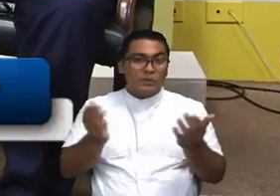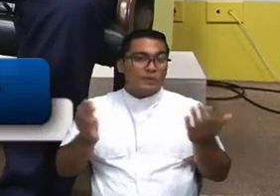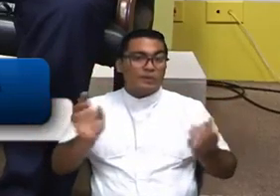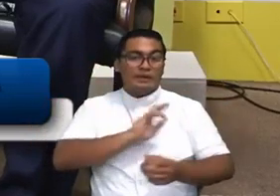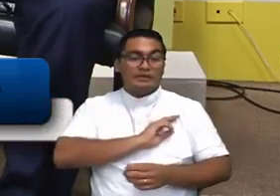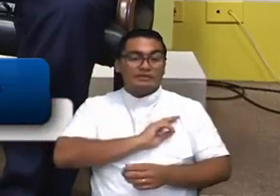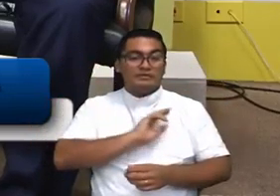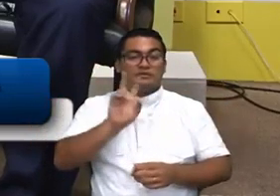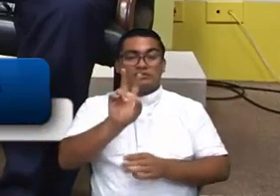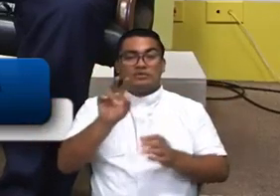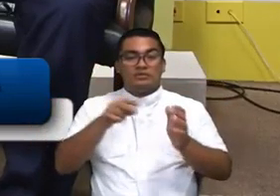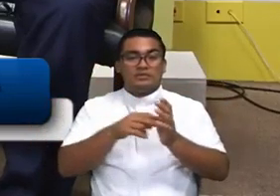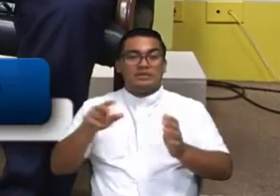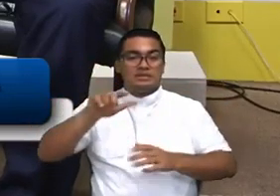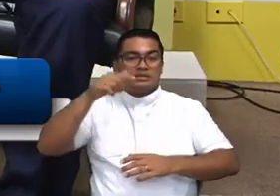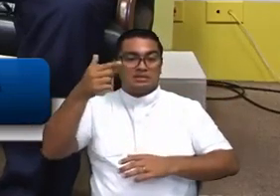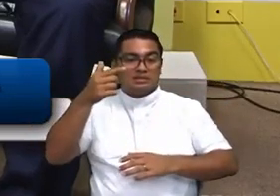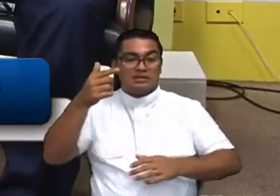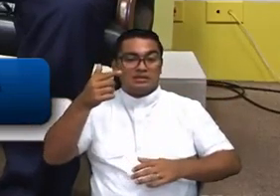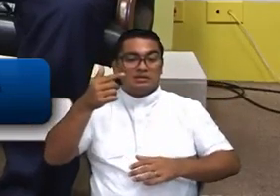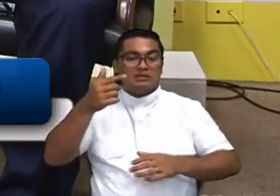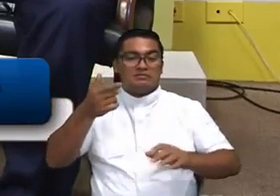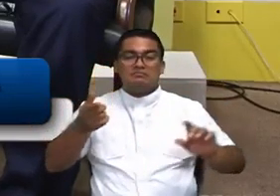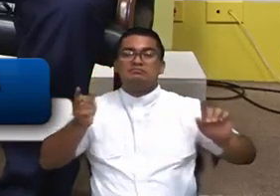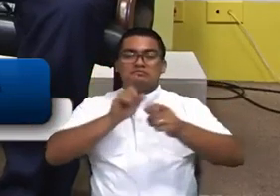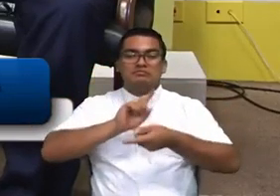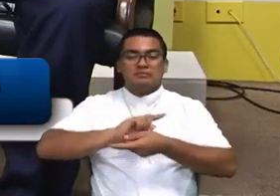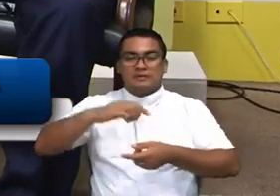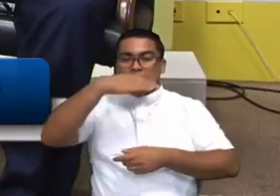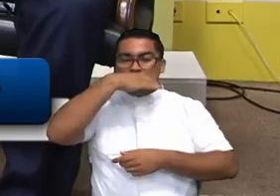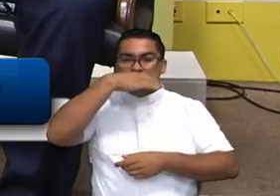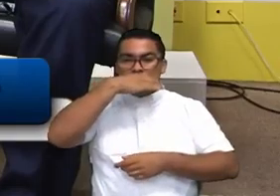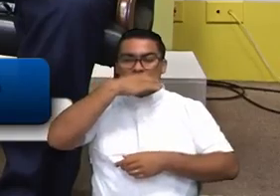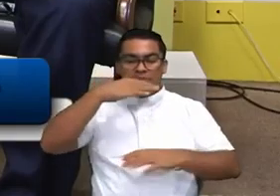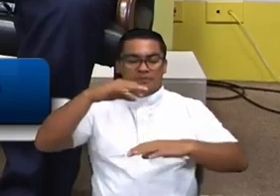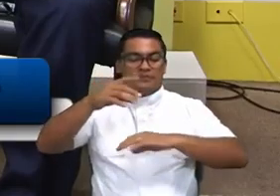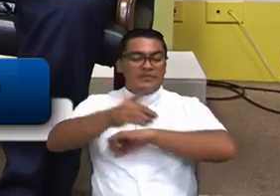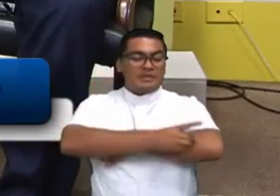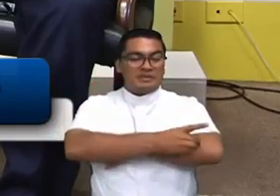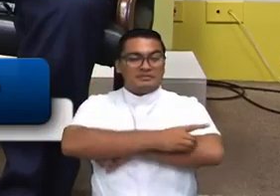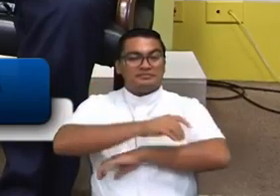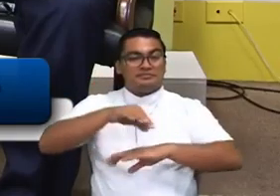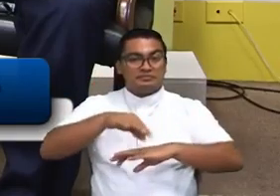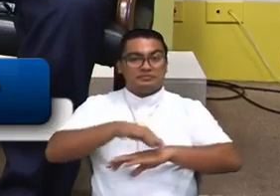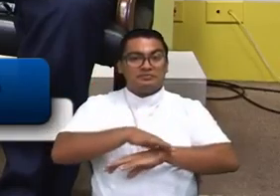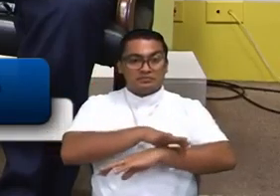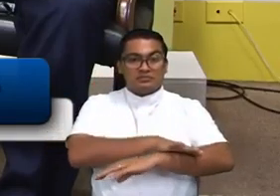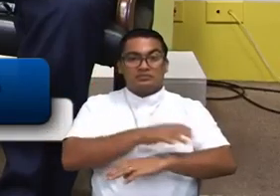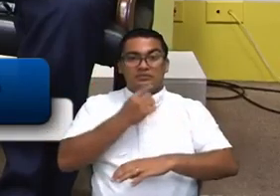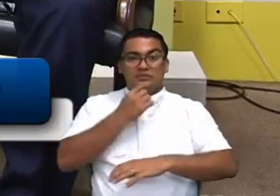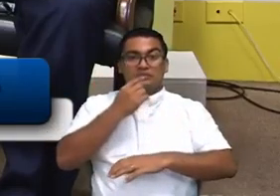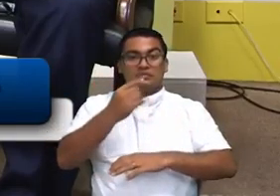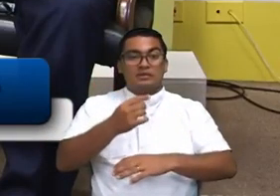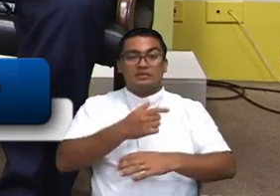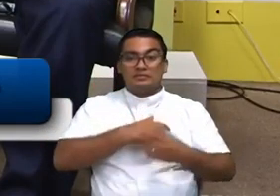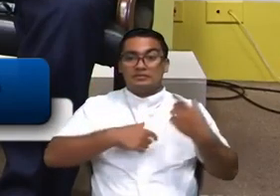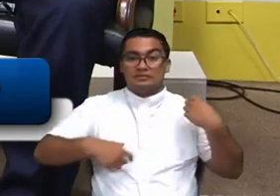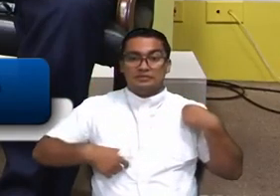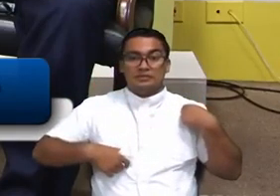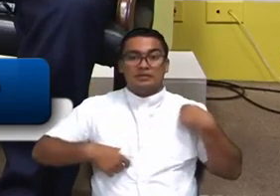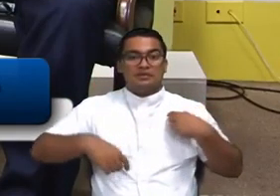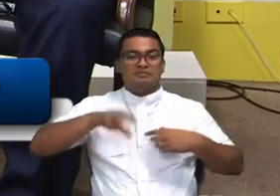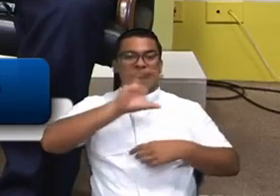llegó el comandante Daniel Ortega y la compañera Rosario Murillo, el buen gobierno sandinista, llevamos hasta la altura, en todos los hospitales